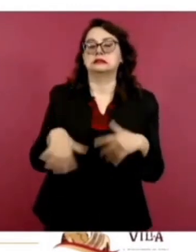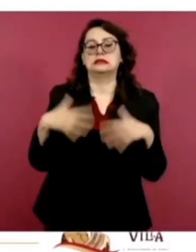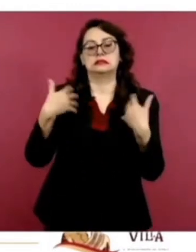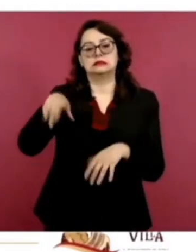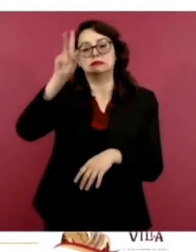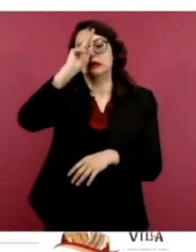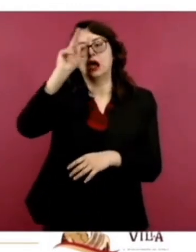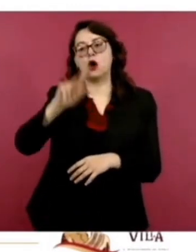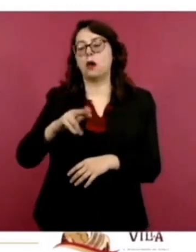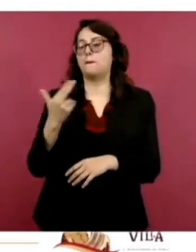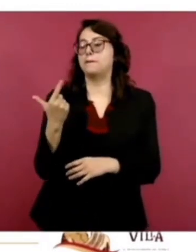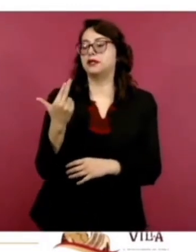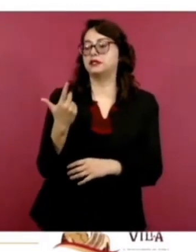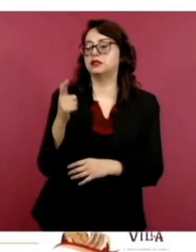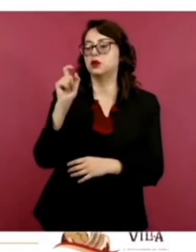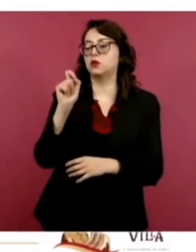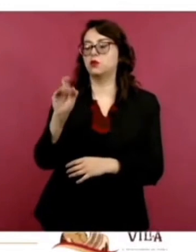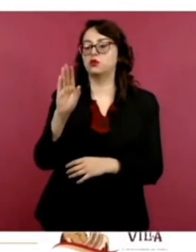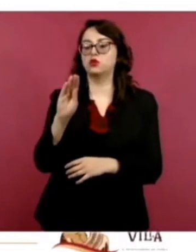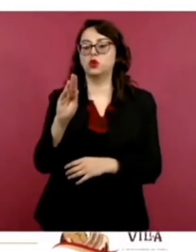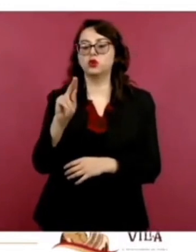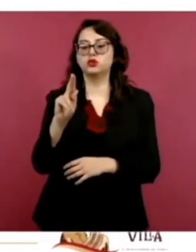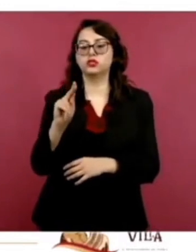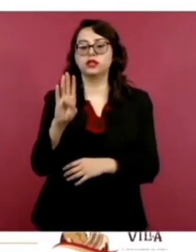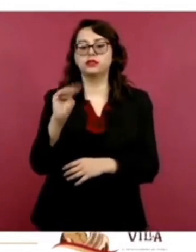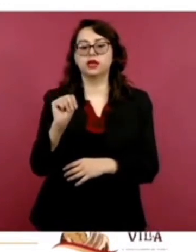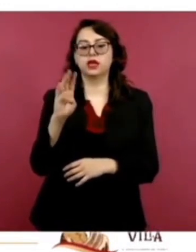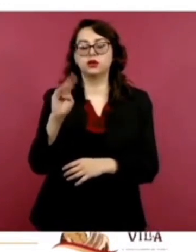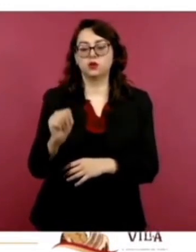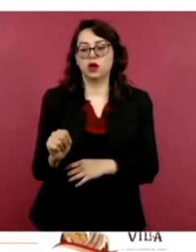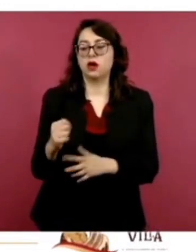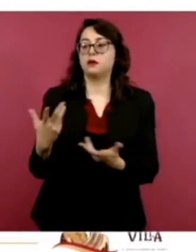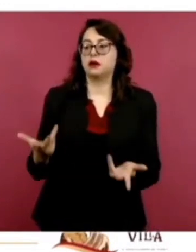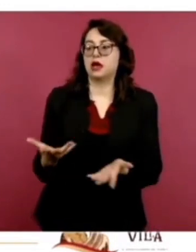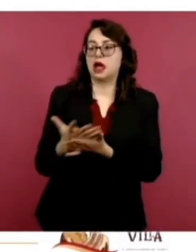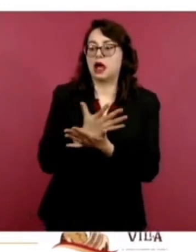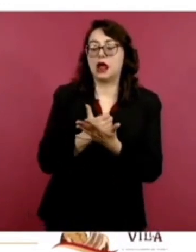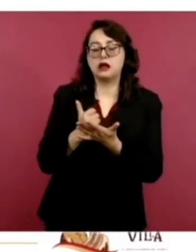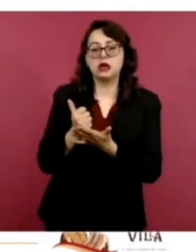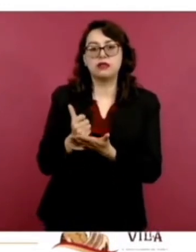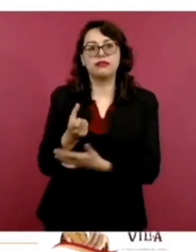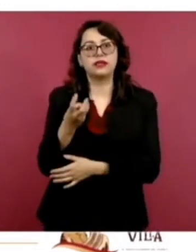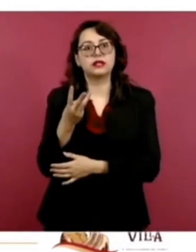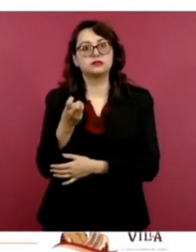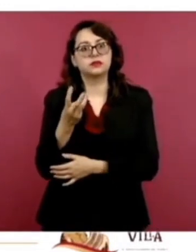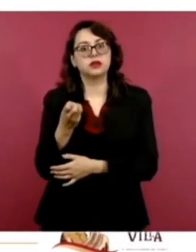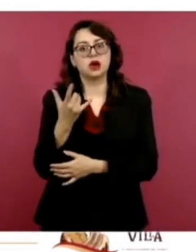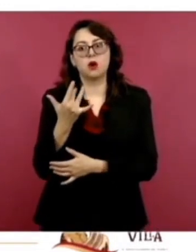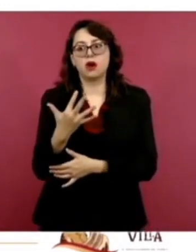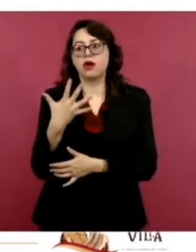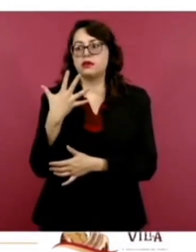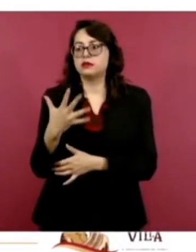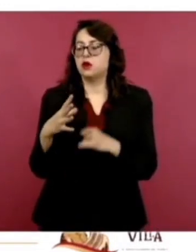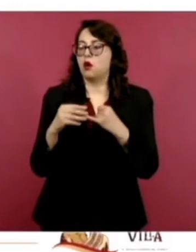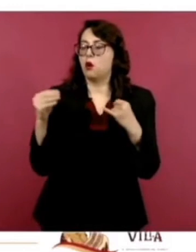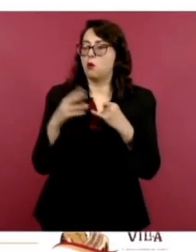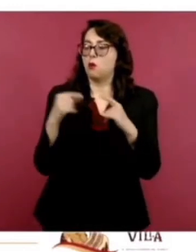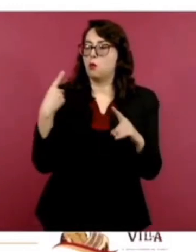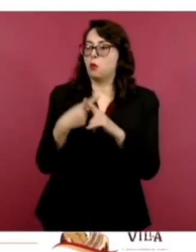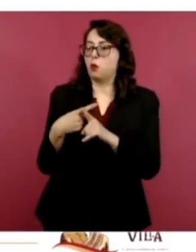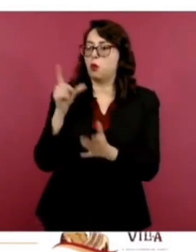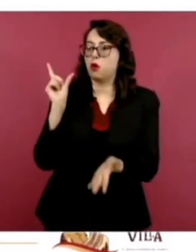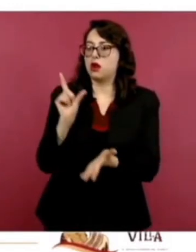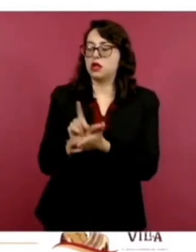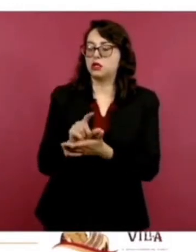25 pesos ochenta y nueve centavos el litro un margen de tres pesos cincuenta y cinco centavos también muy alto